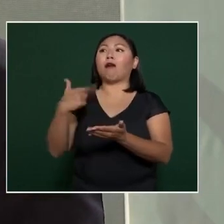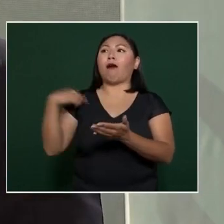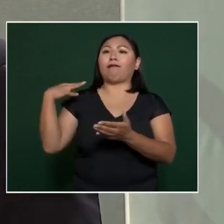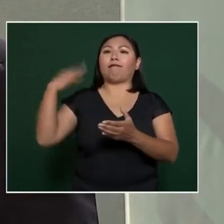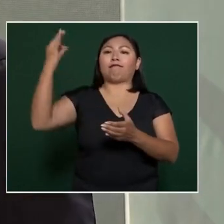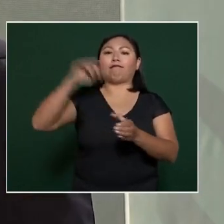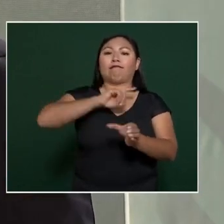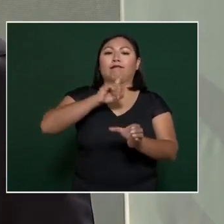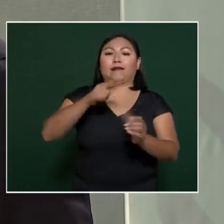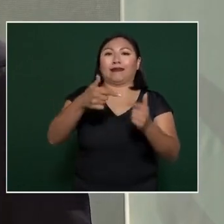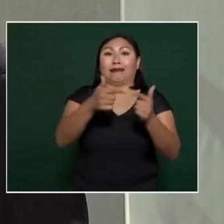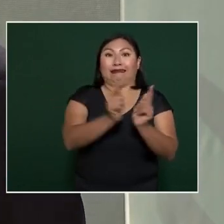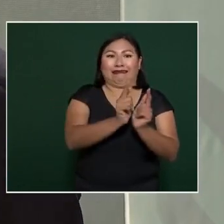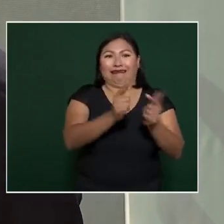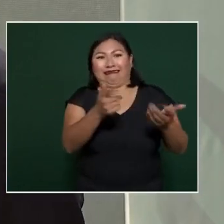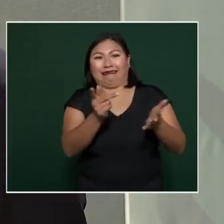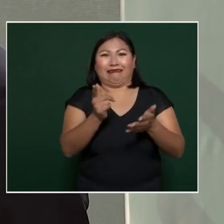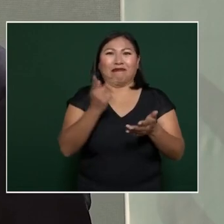abrazan